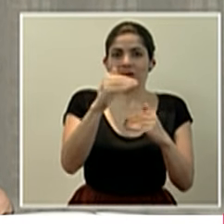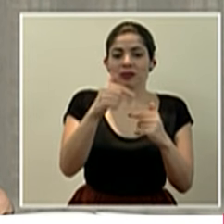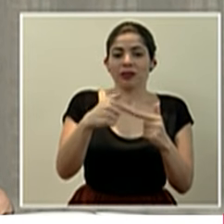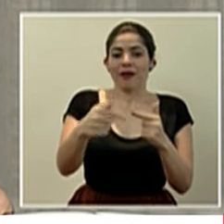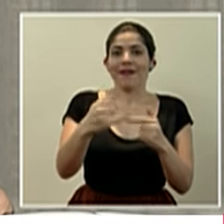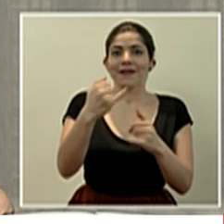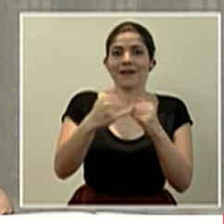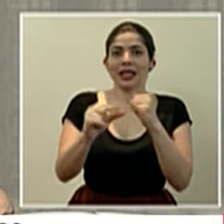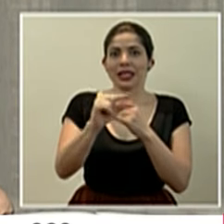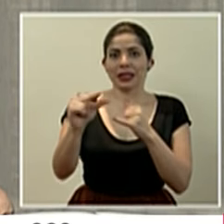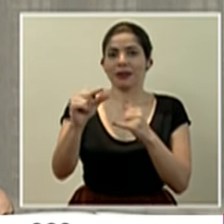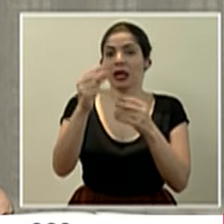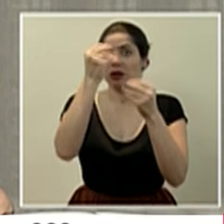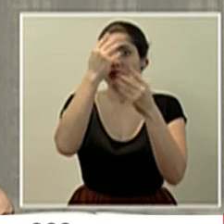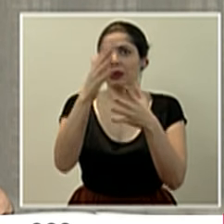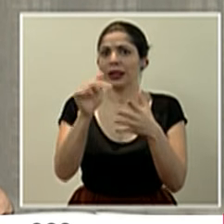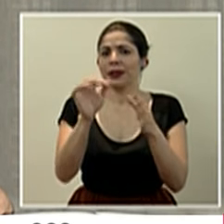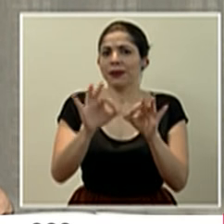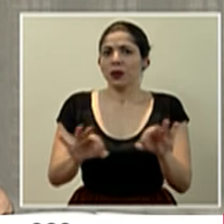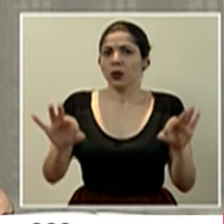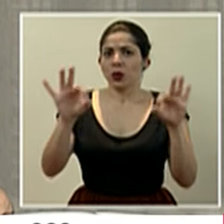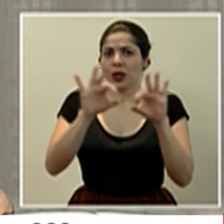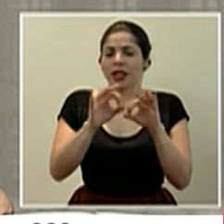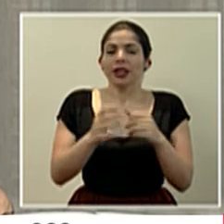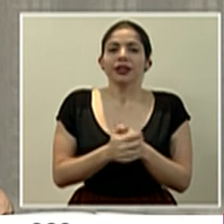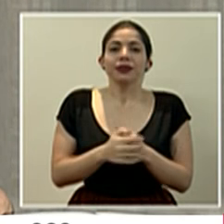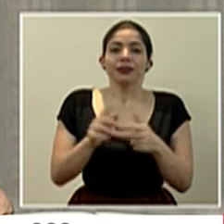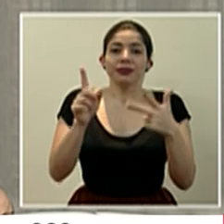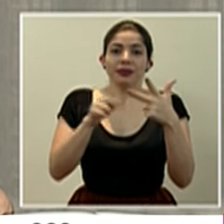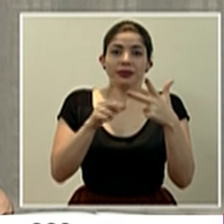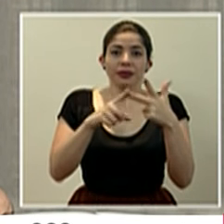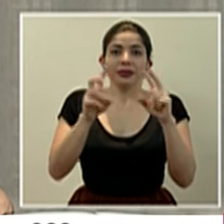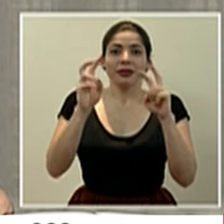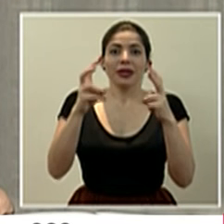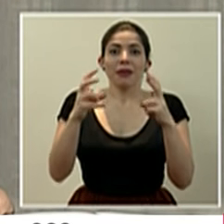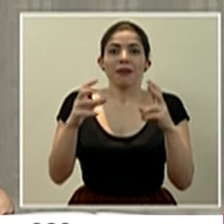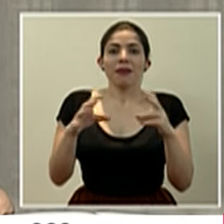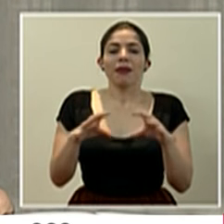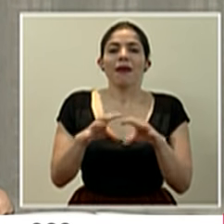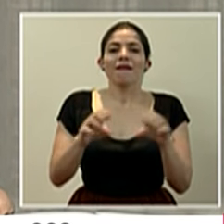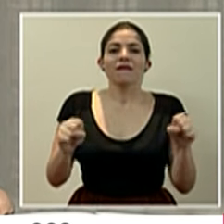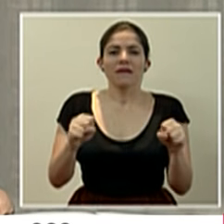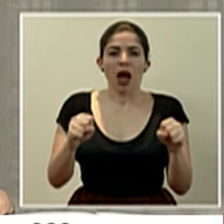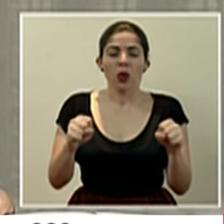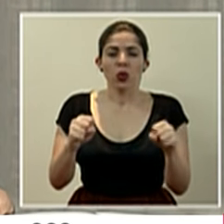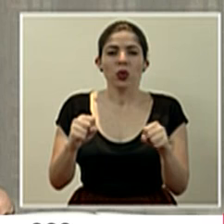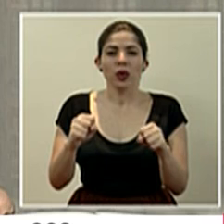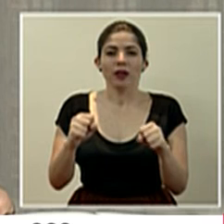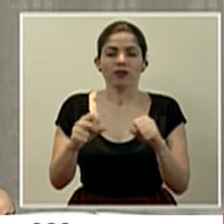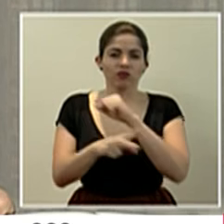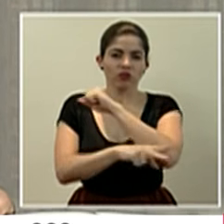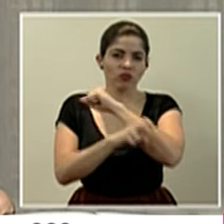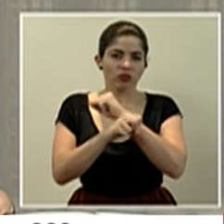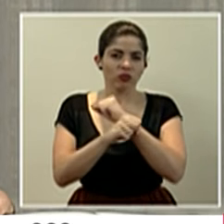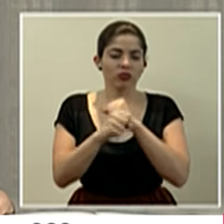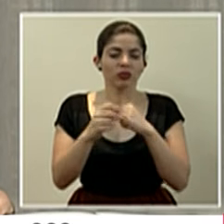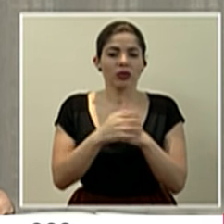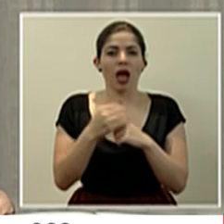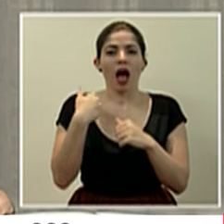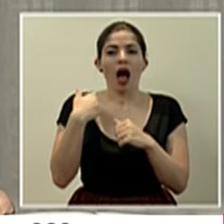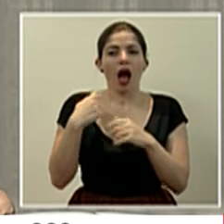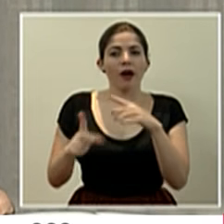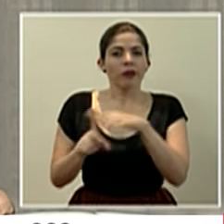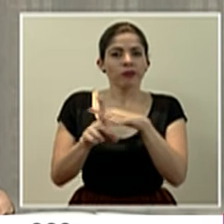semana. Vamos a hacer un anuncio que creo que es importante. Y el tercer tema es fraudes. Seguimos teniendo incidencia